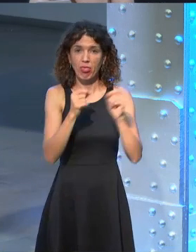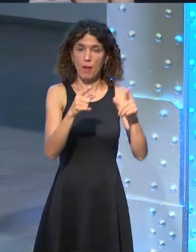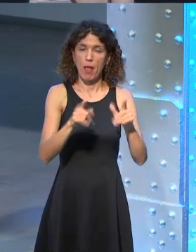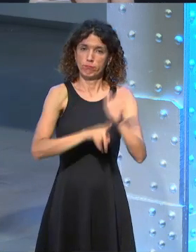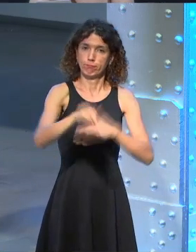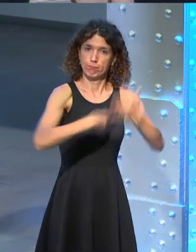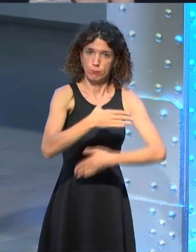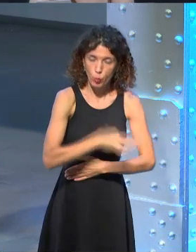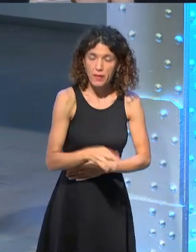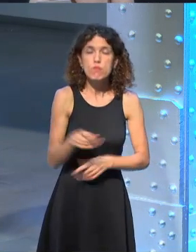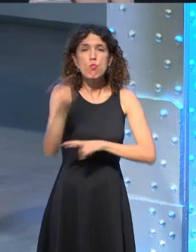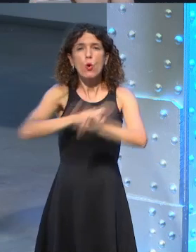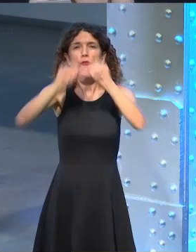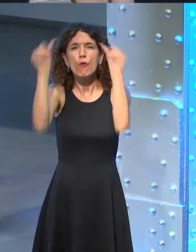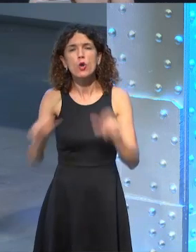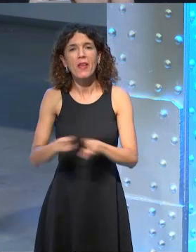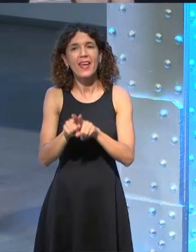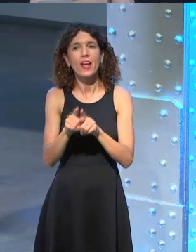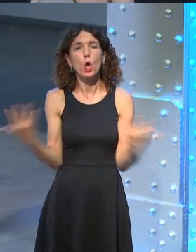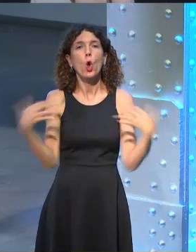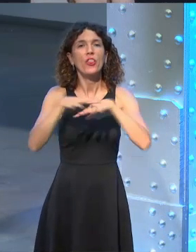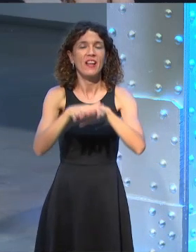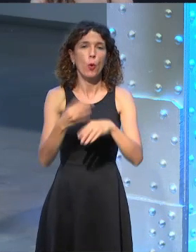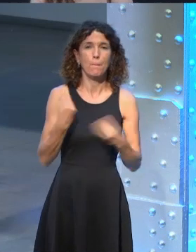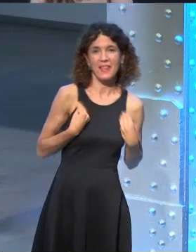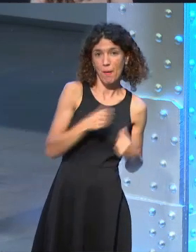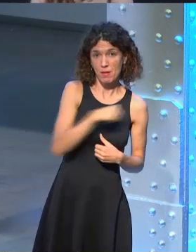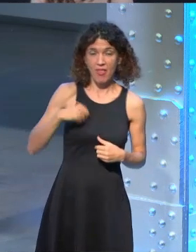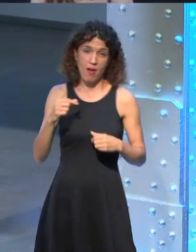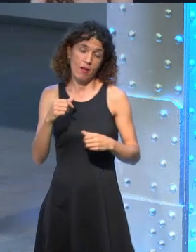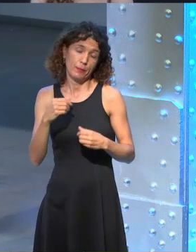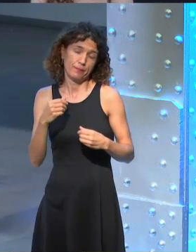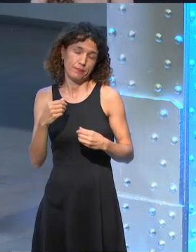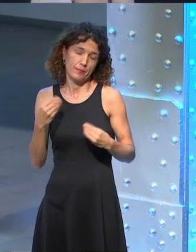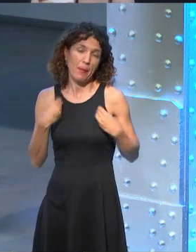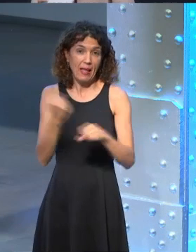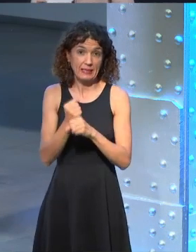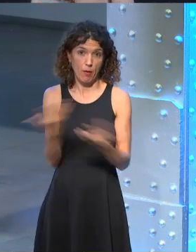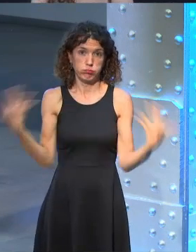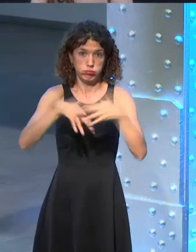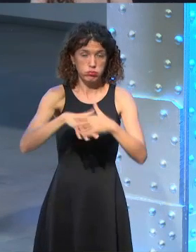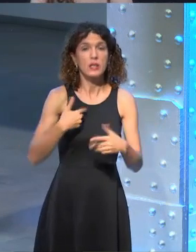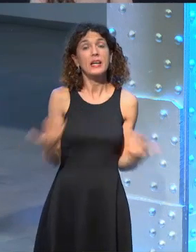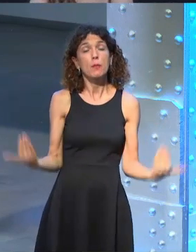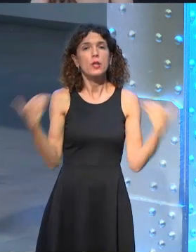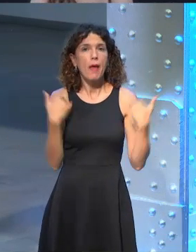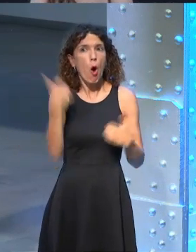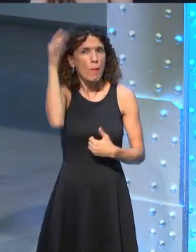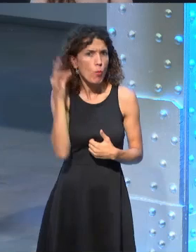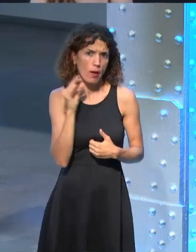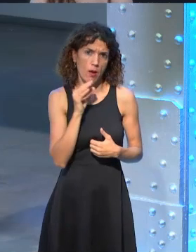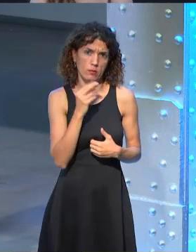que tenemos que buscar formas de conciliación. Ahí sí que tenemos una responsabilidad, tanto hombres como mujeres, ¿no?